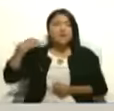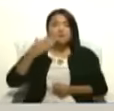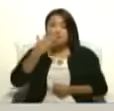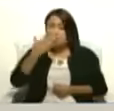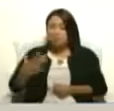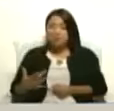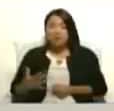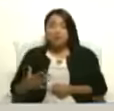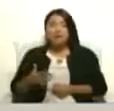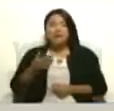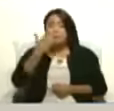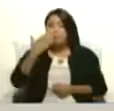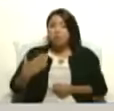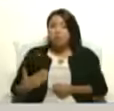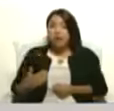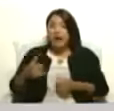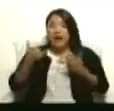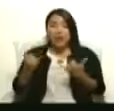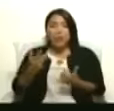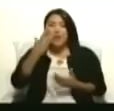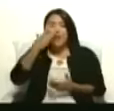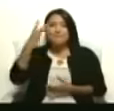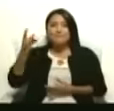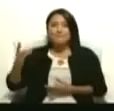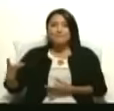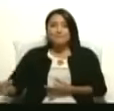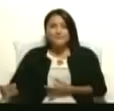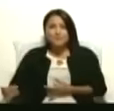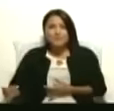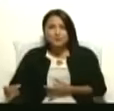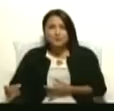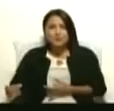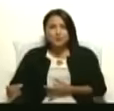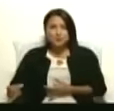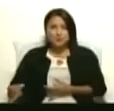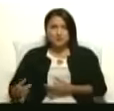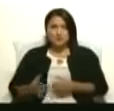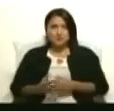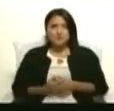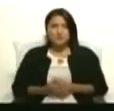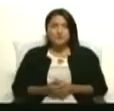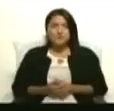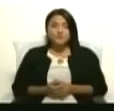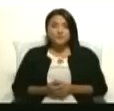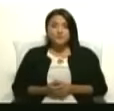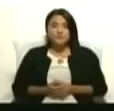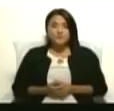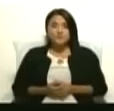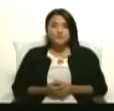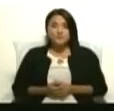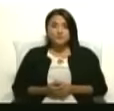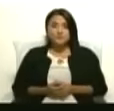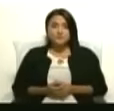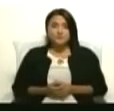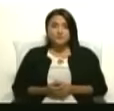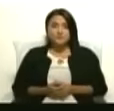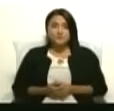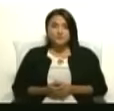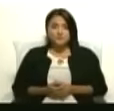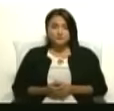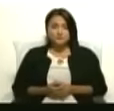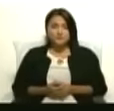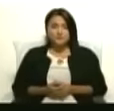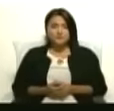es un fantasma Sembrador de ceniza Este es el Guyana Times con el mayor desparpajo con el